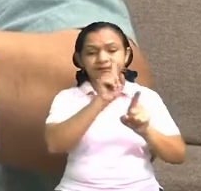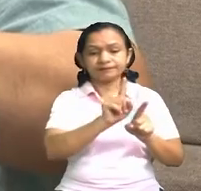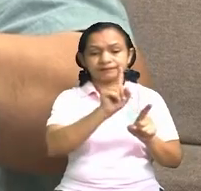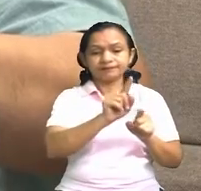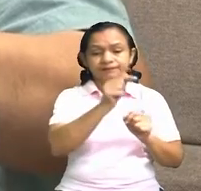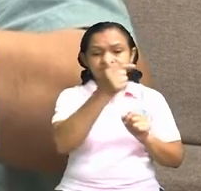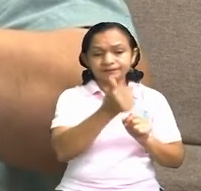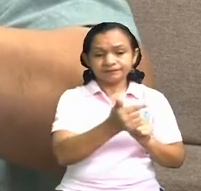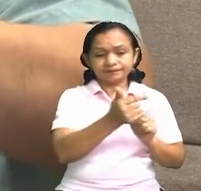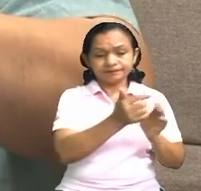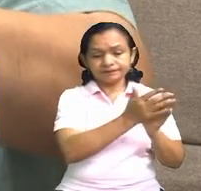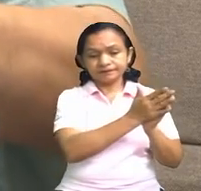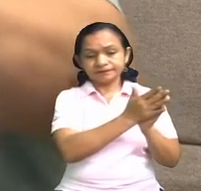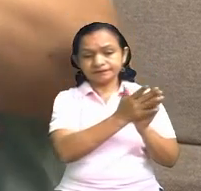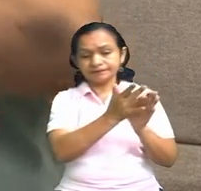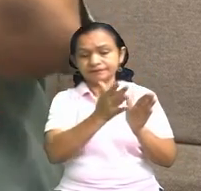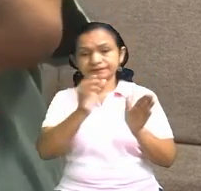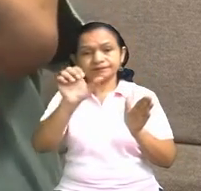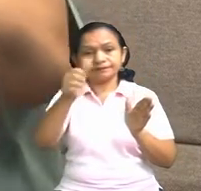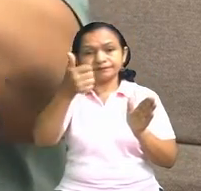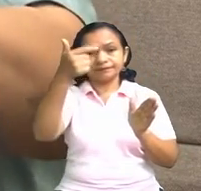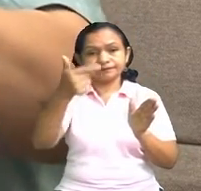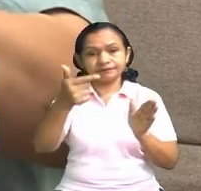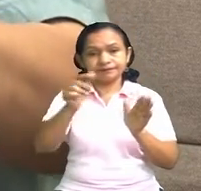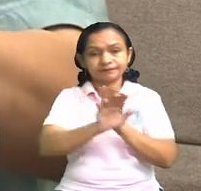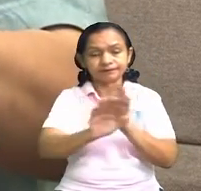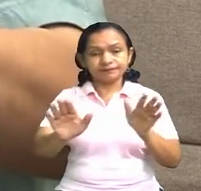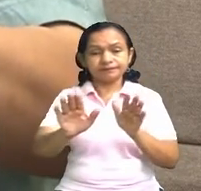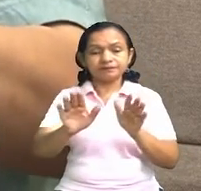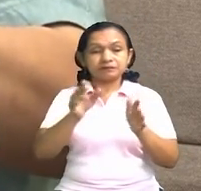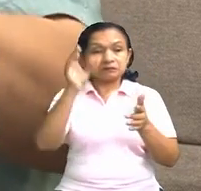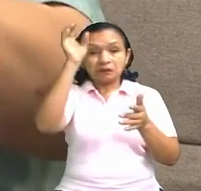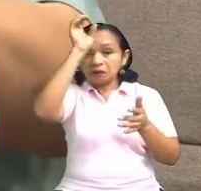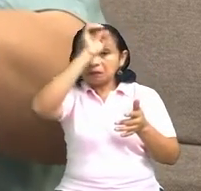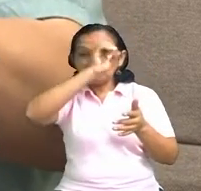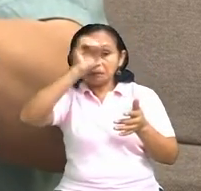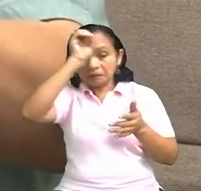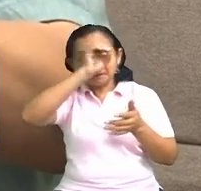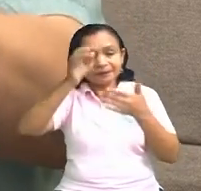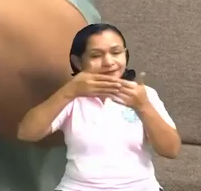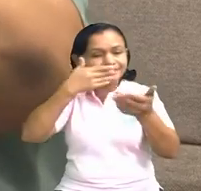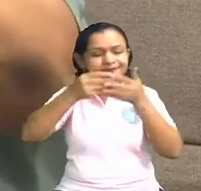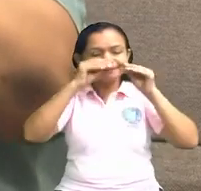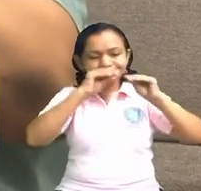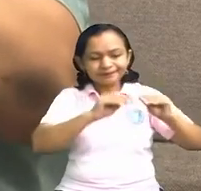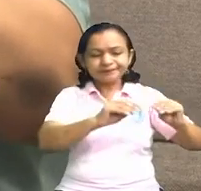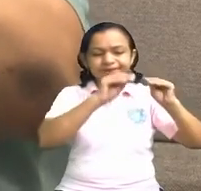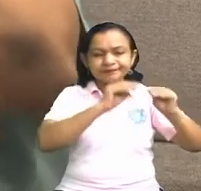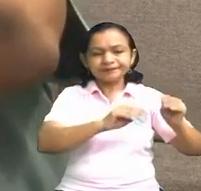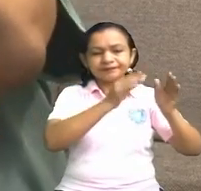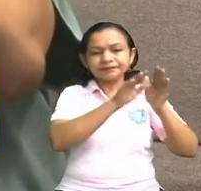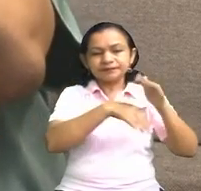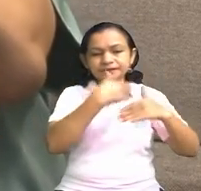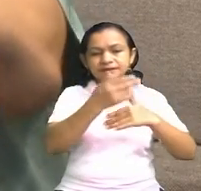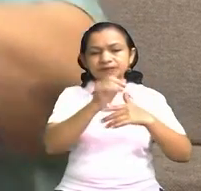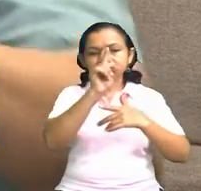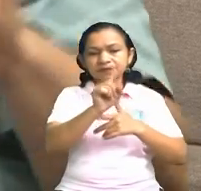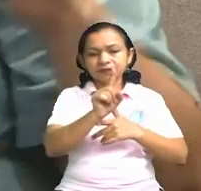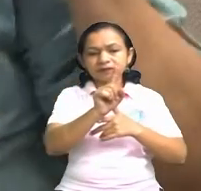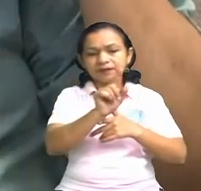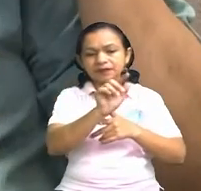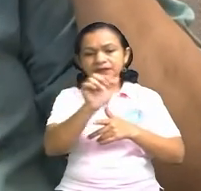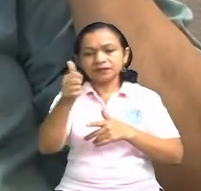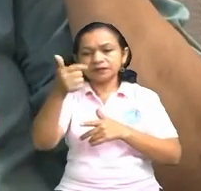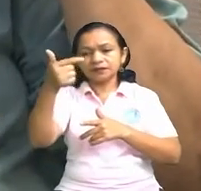primaria, ¿verdad? Desde alfabetizar primaria, secundaria y educación